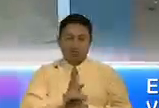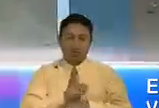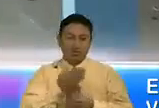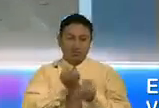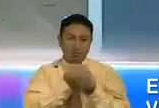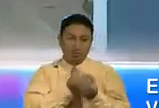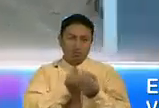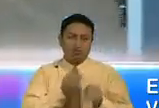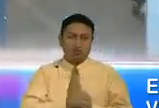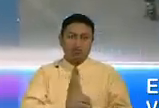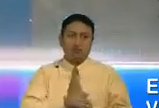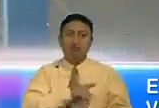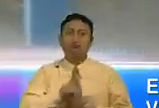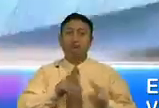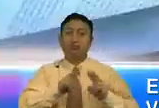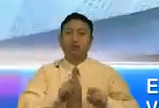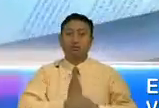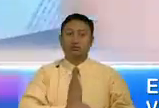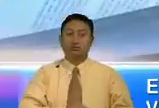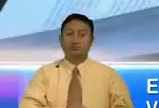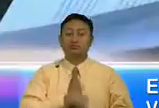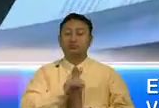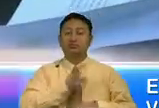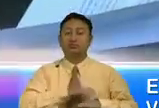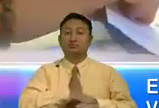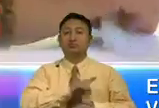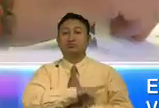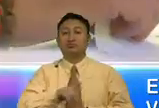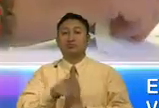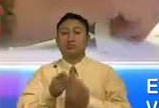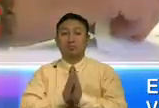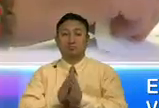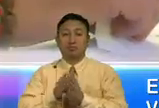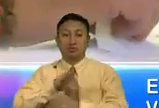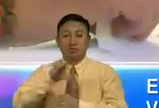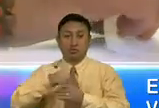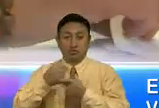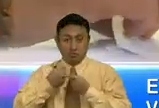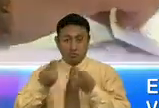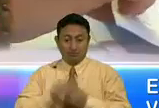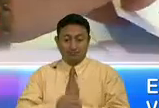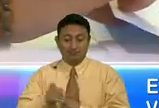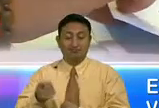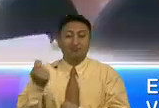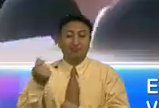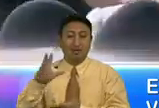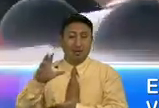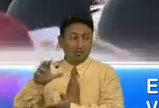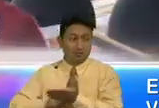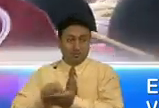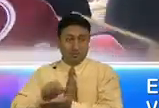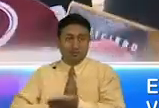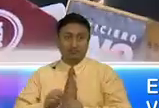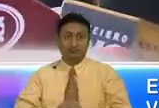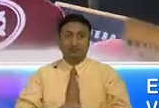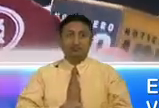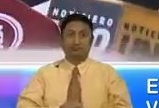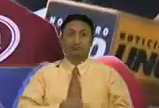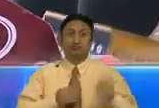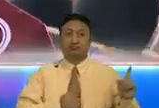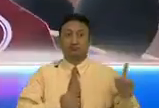parte de la investigación en su contra por concusión relacionada al denominado cobro de diezmos. He venido a rendir